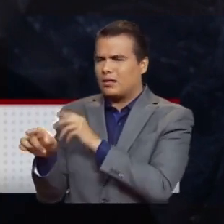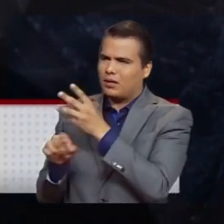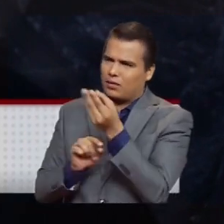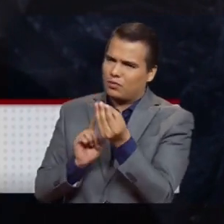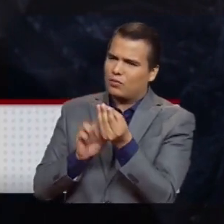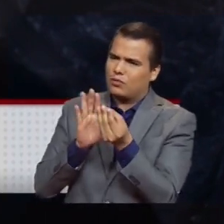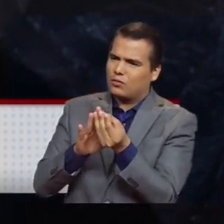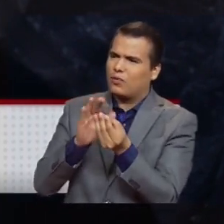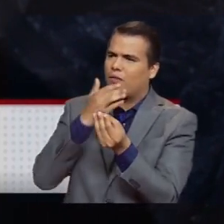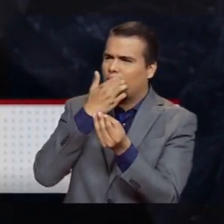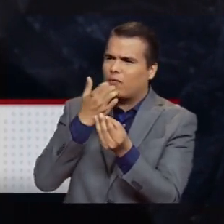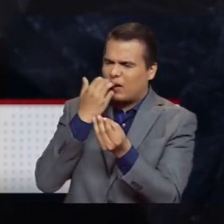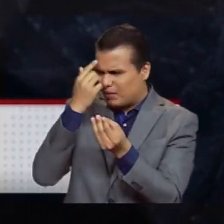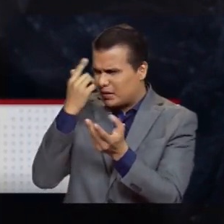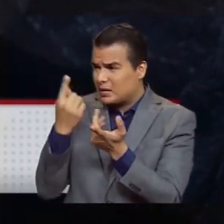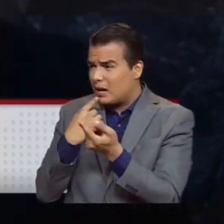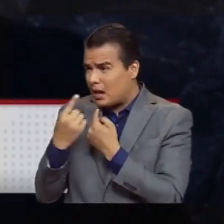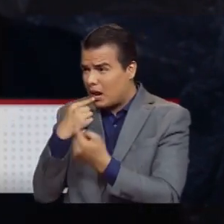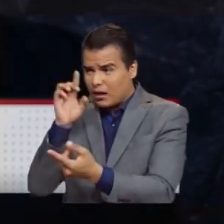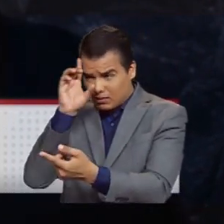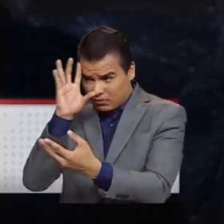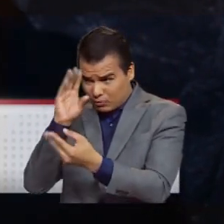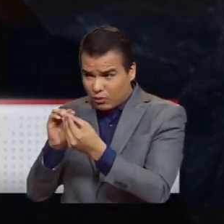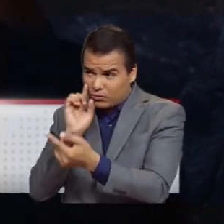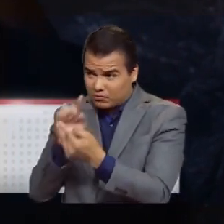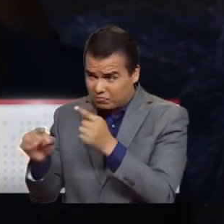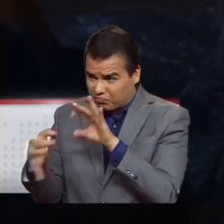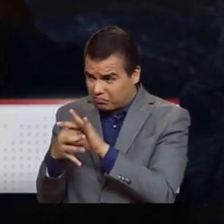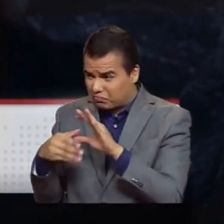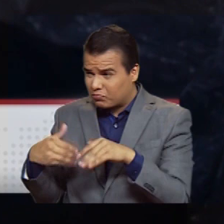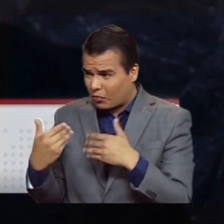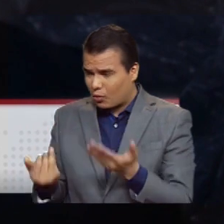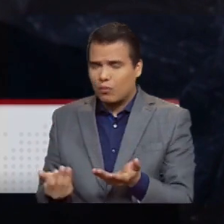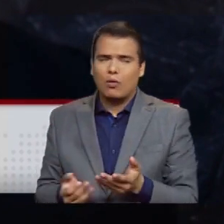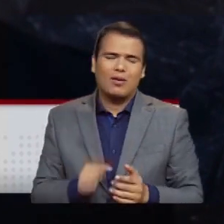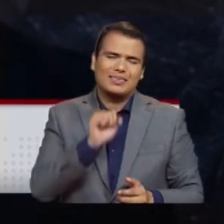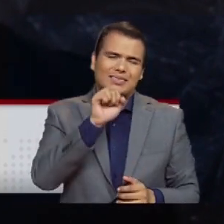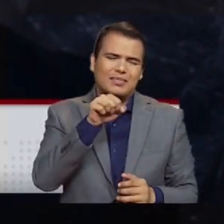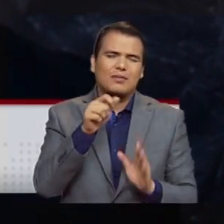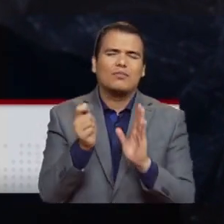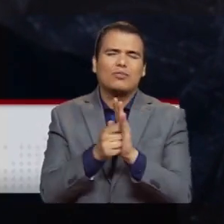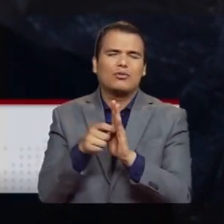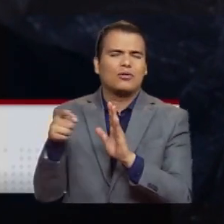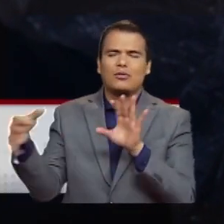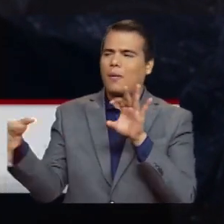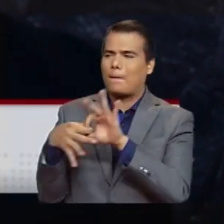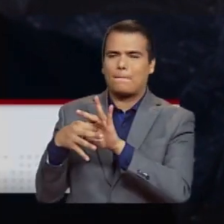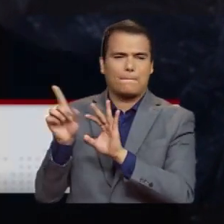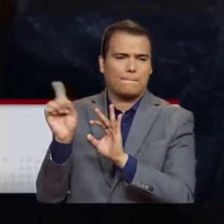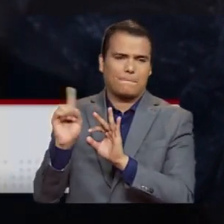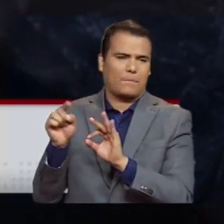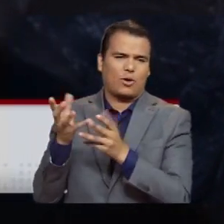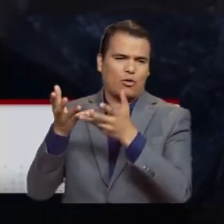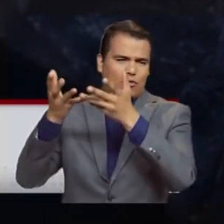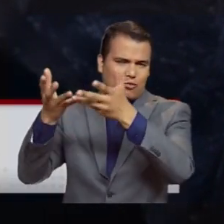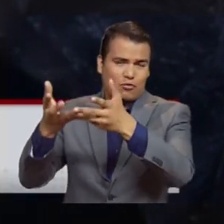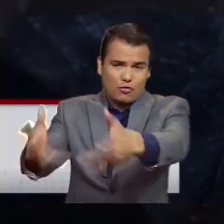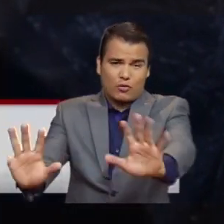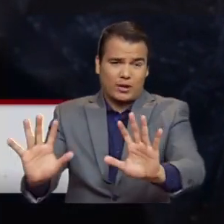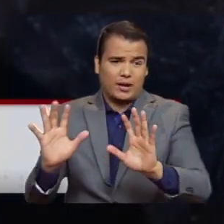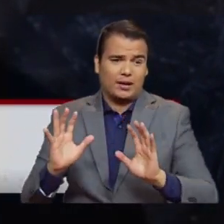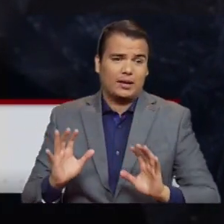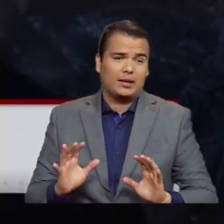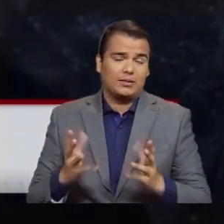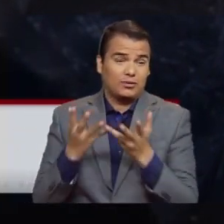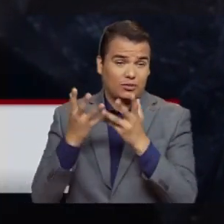ELN? Pues sí, ellos dijeron que no, que ellos nunca se aliaron a Sábalo. Simplemente que